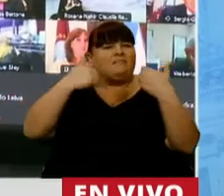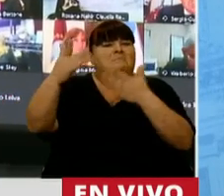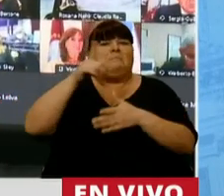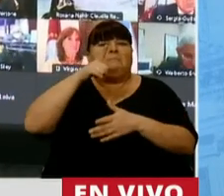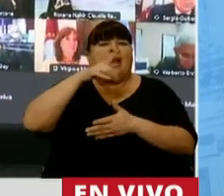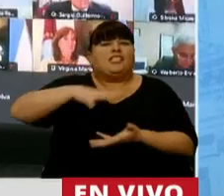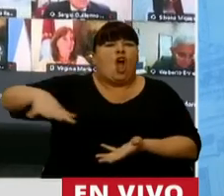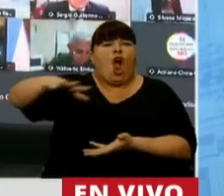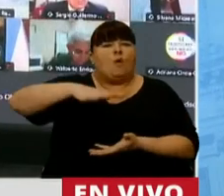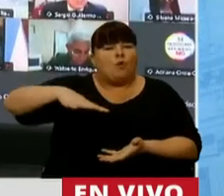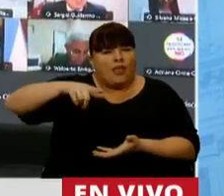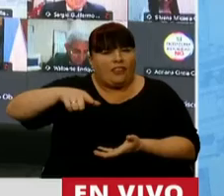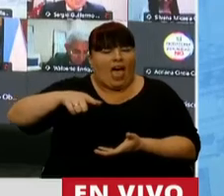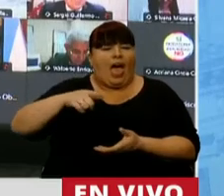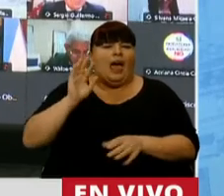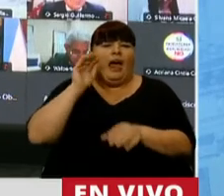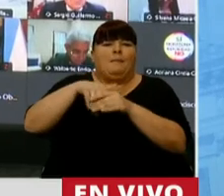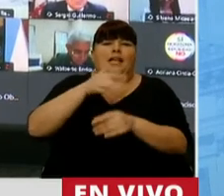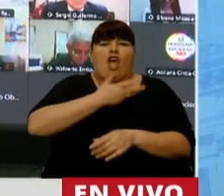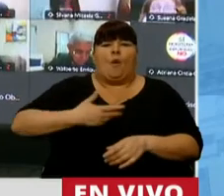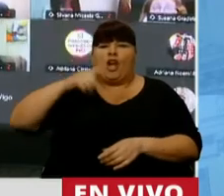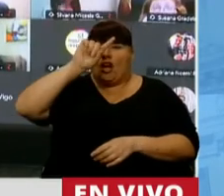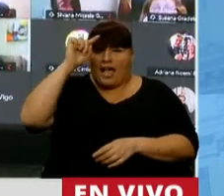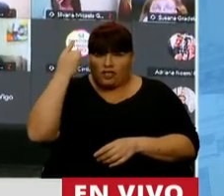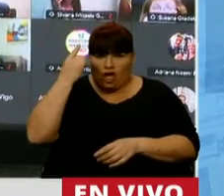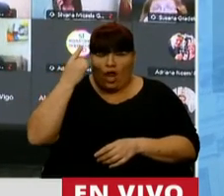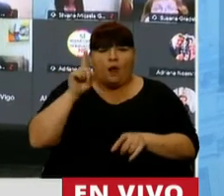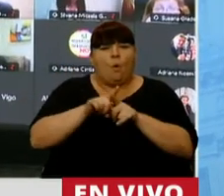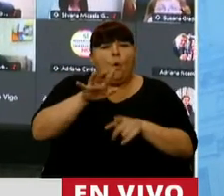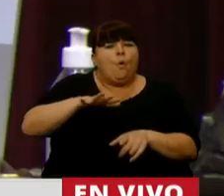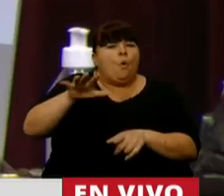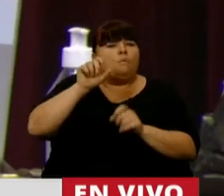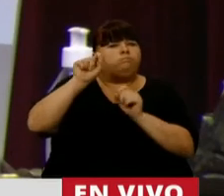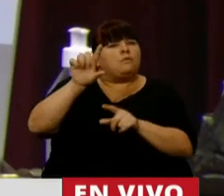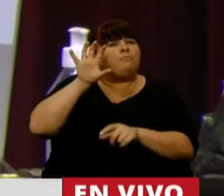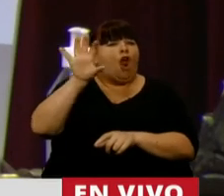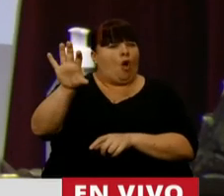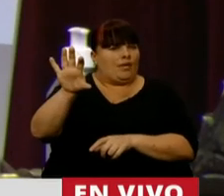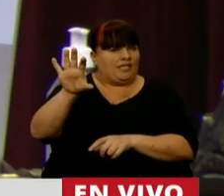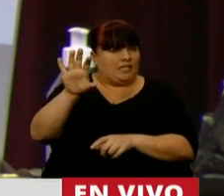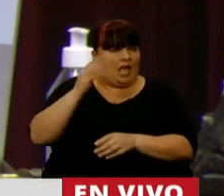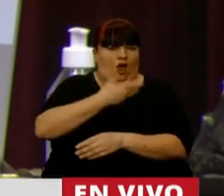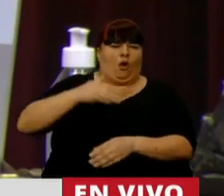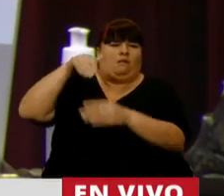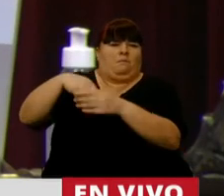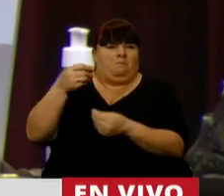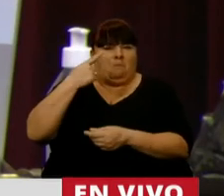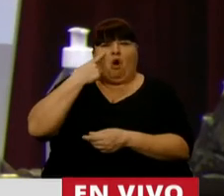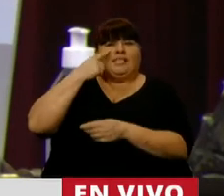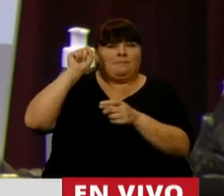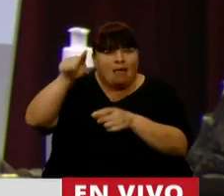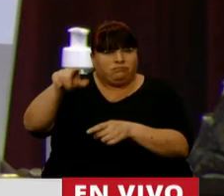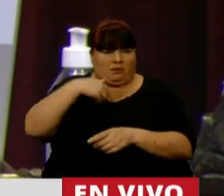supuesta comunidad, entrometiendo al gobierno nacional en una jurisdicción que es provincial y municipal, que